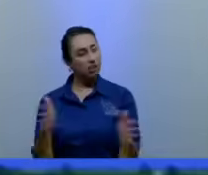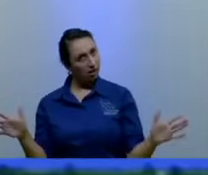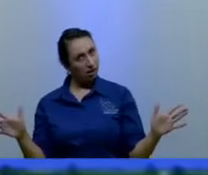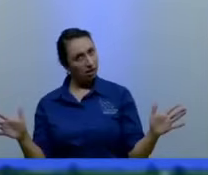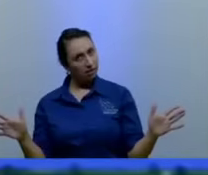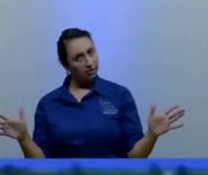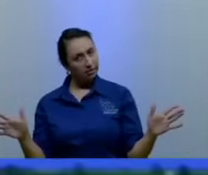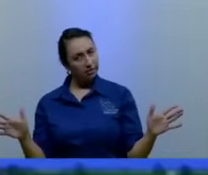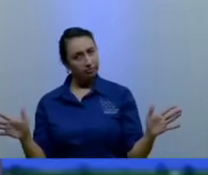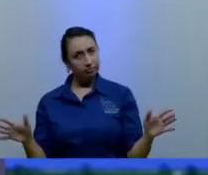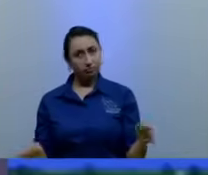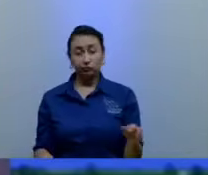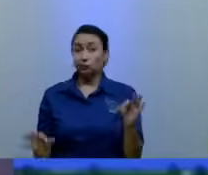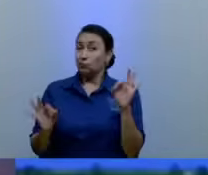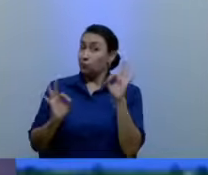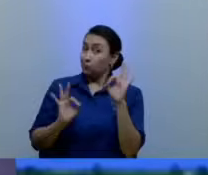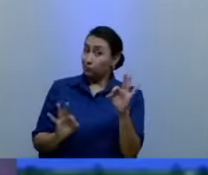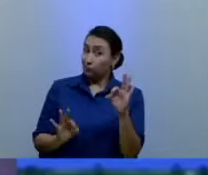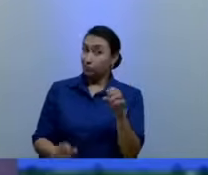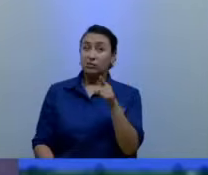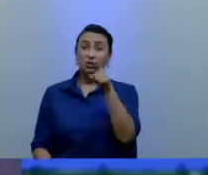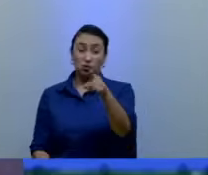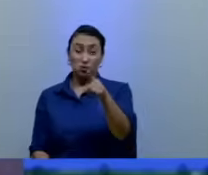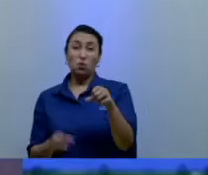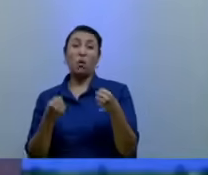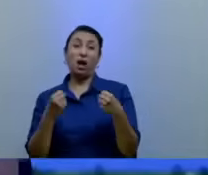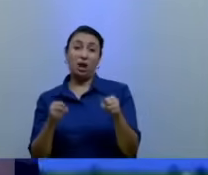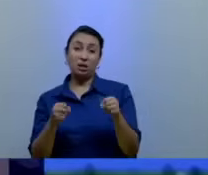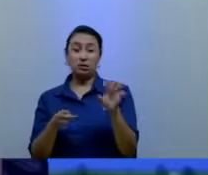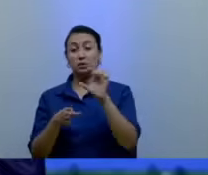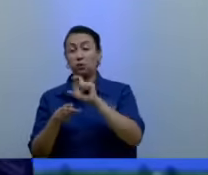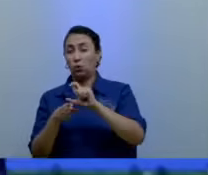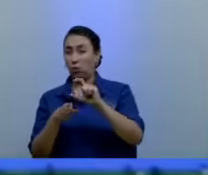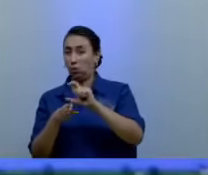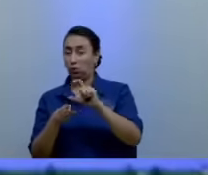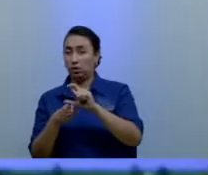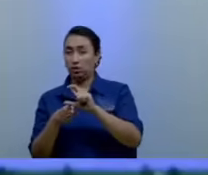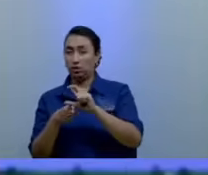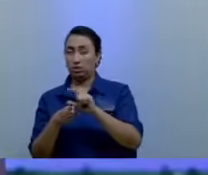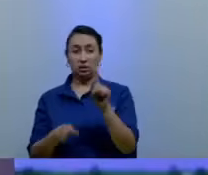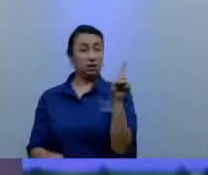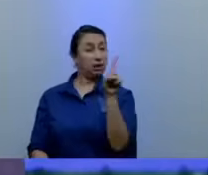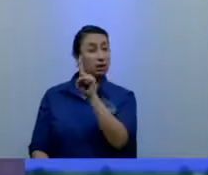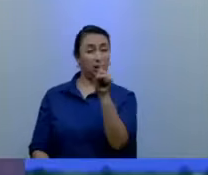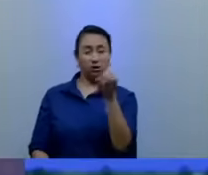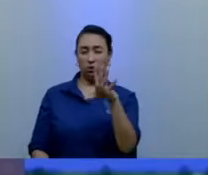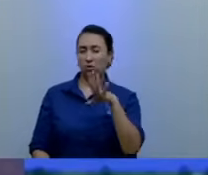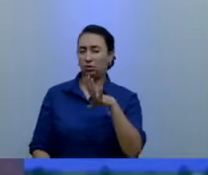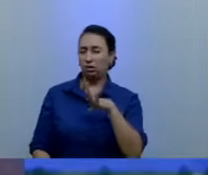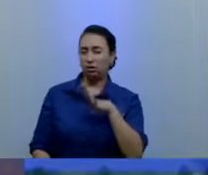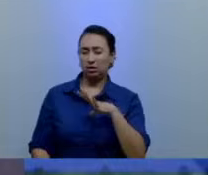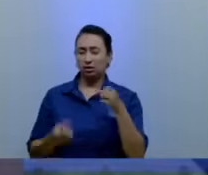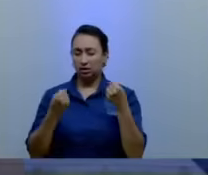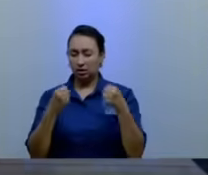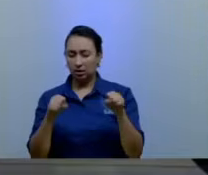coincide con lo que somos, va a ser un legalismo absoluto. Ese es uno de los errores más grandes que creo yo que